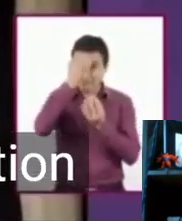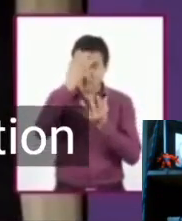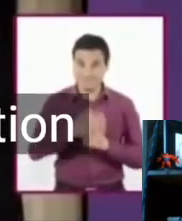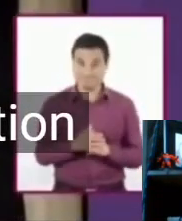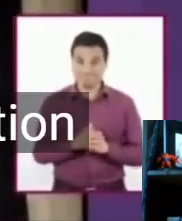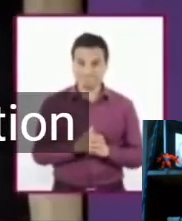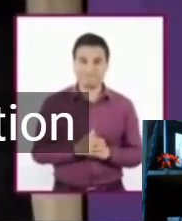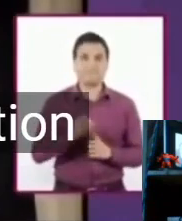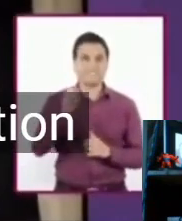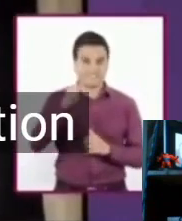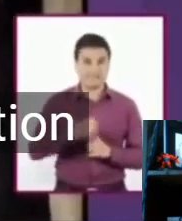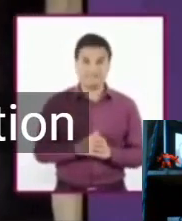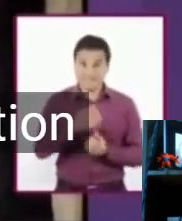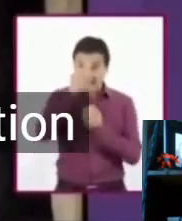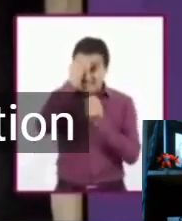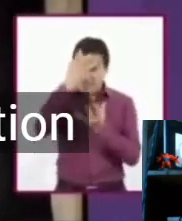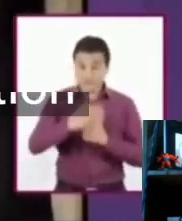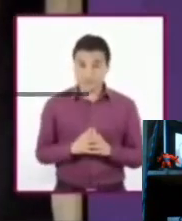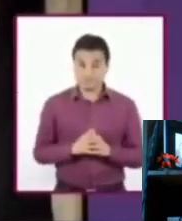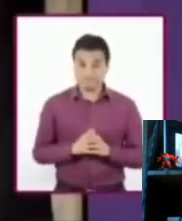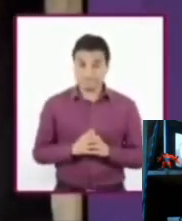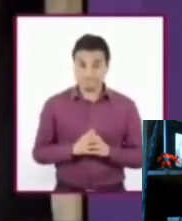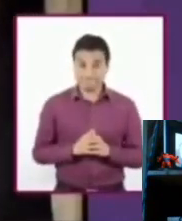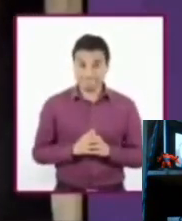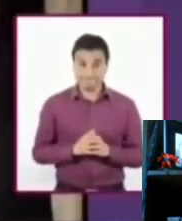tiempos y wow